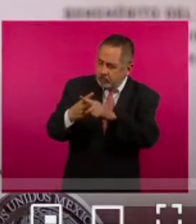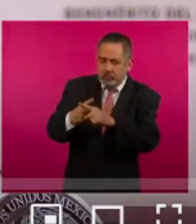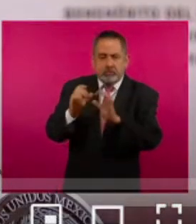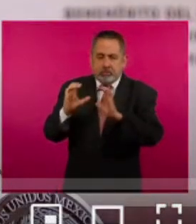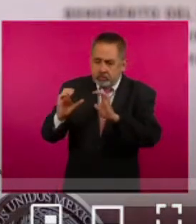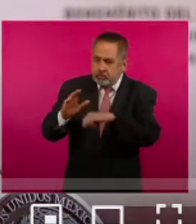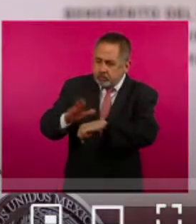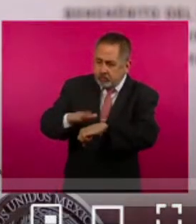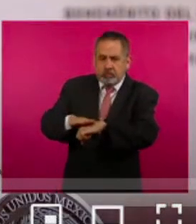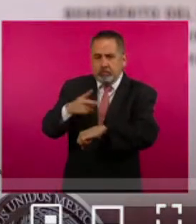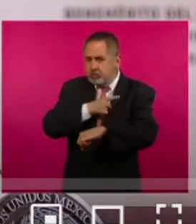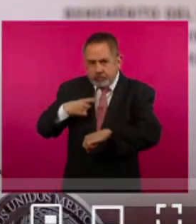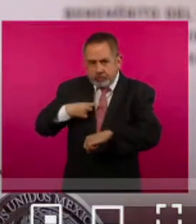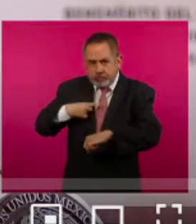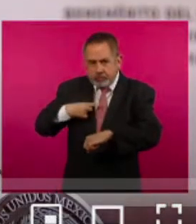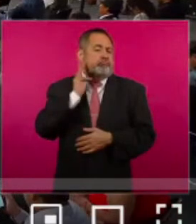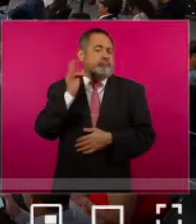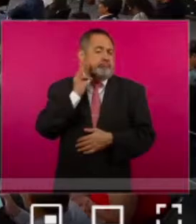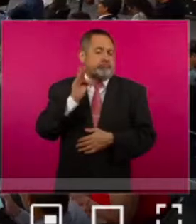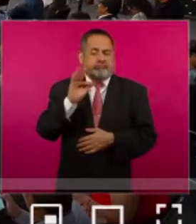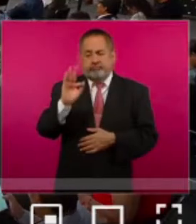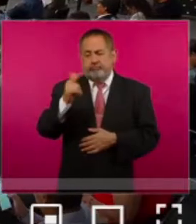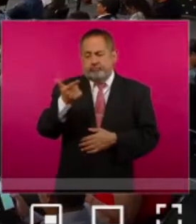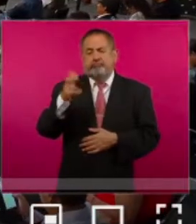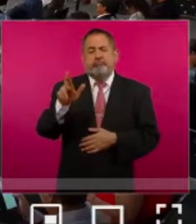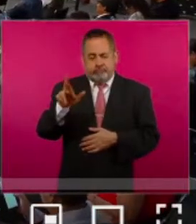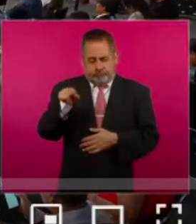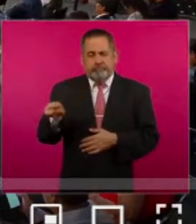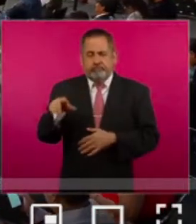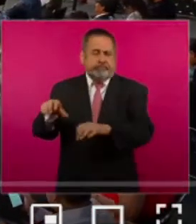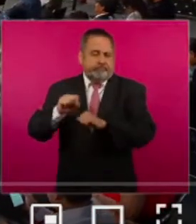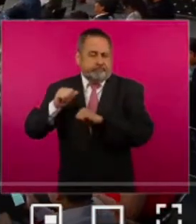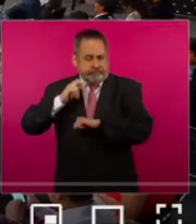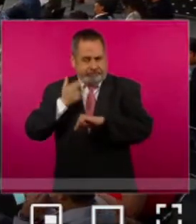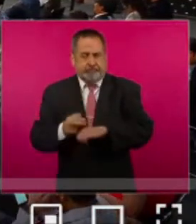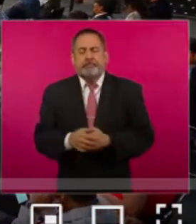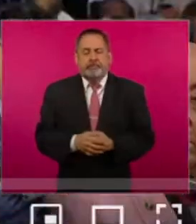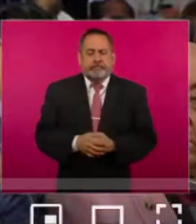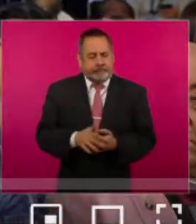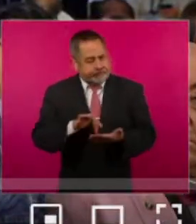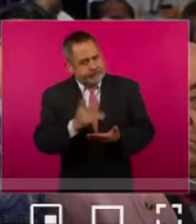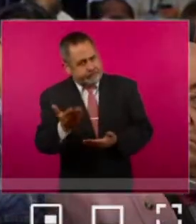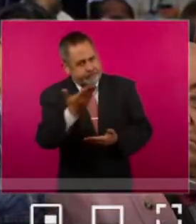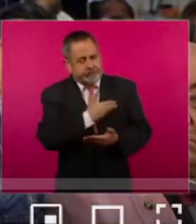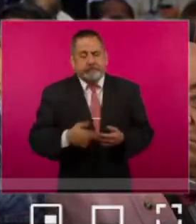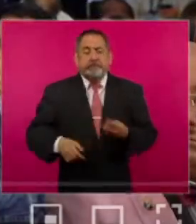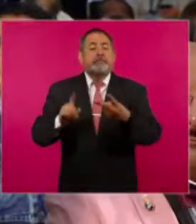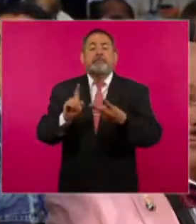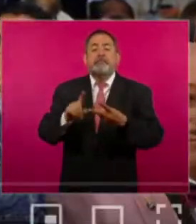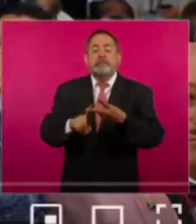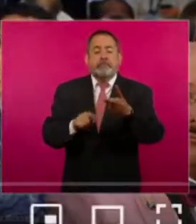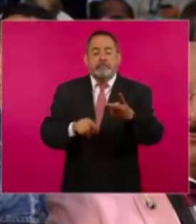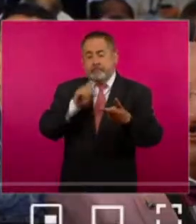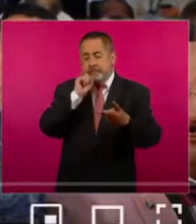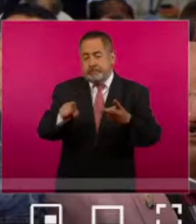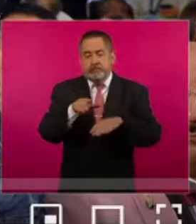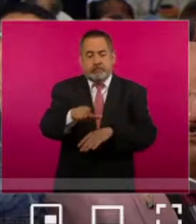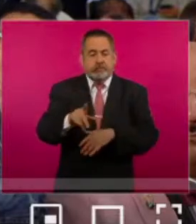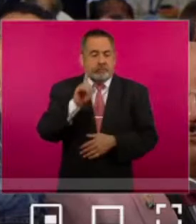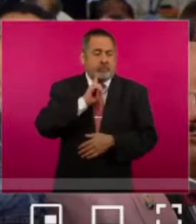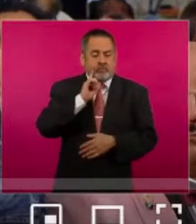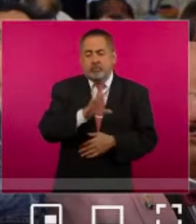advertencia de que hay contenido violento. Atraiga el caso. Gracias, presidente. También, bueno, con lo sucedido ahora de la candidata